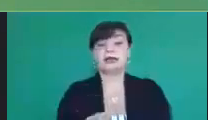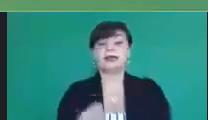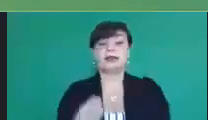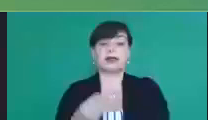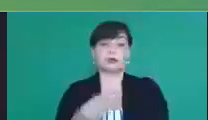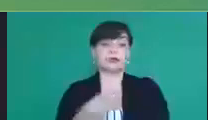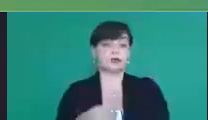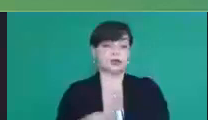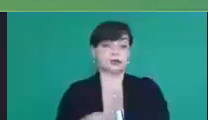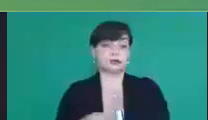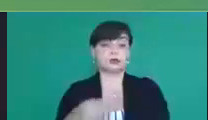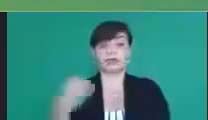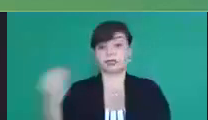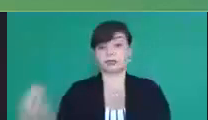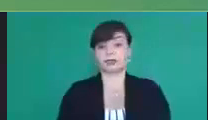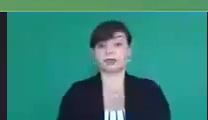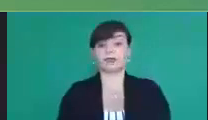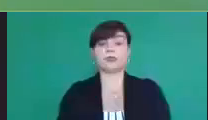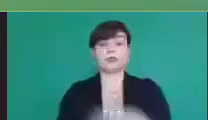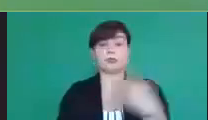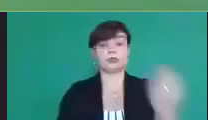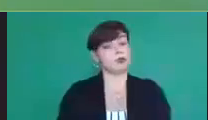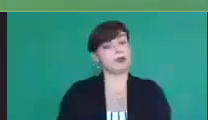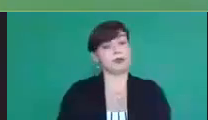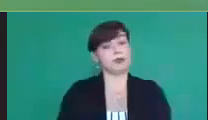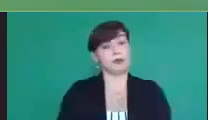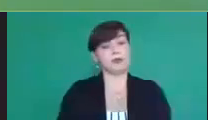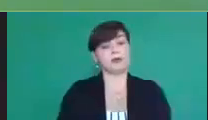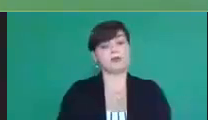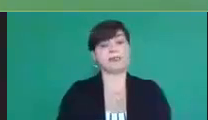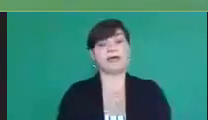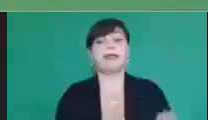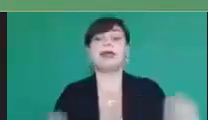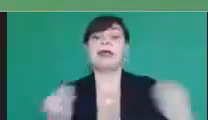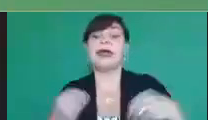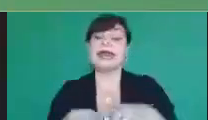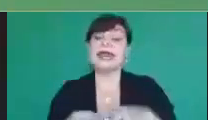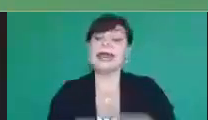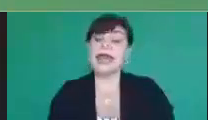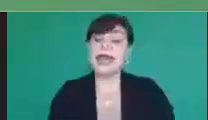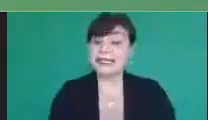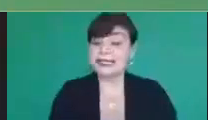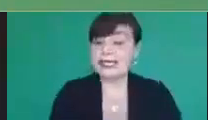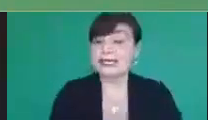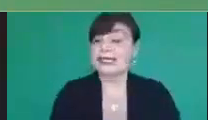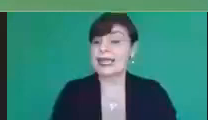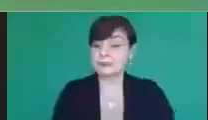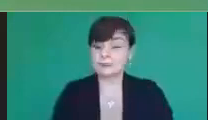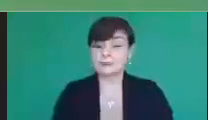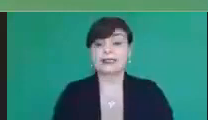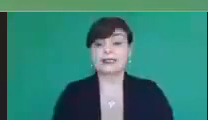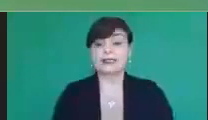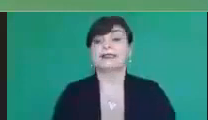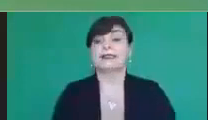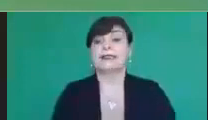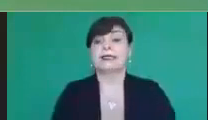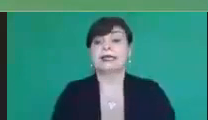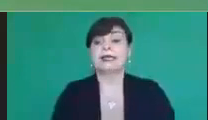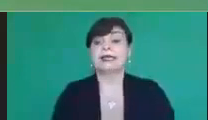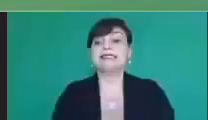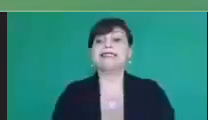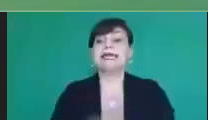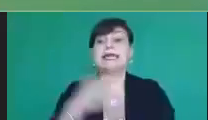al consumidor de que tanto el establecimiento como la parte oficial realizan estos análisis